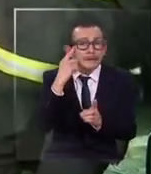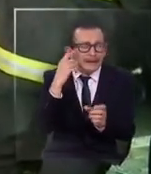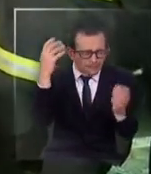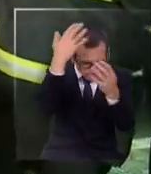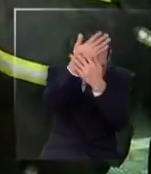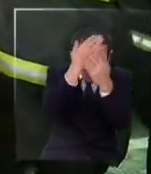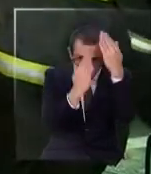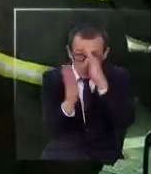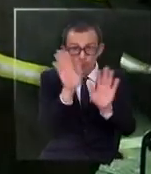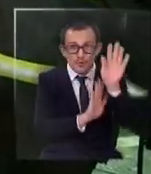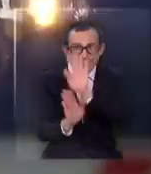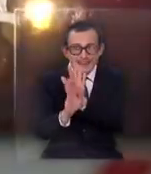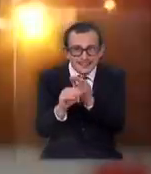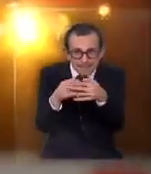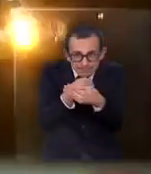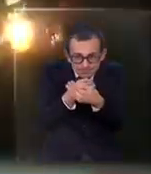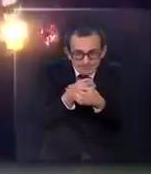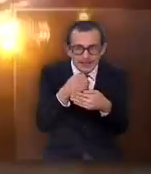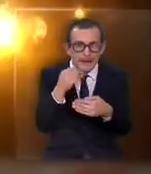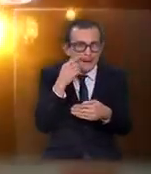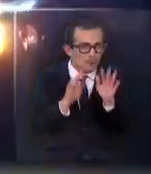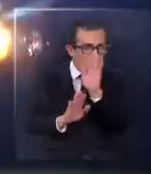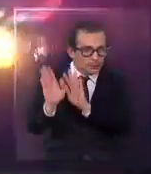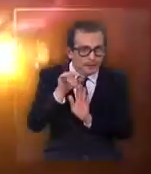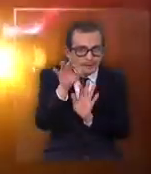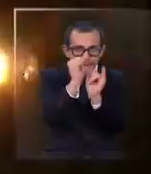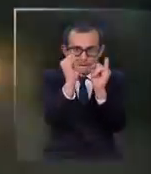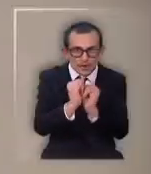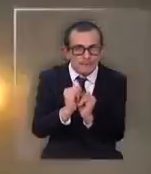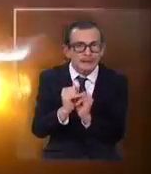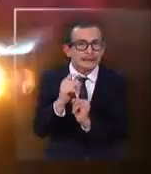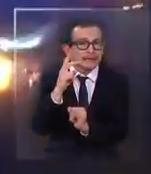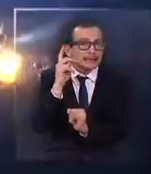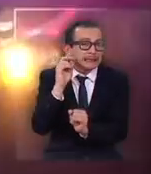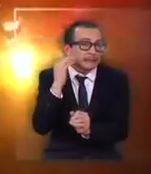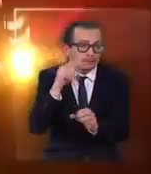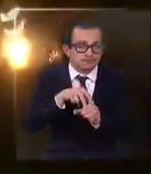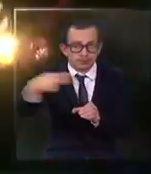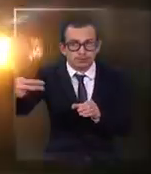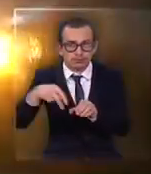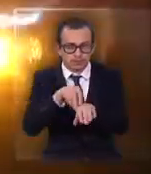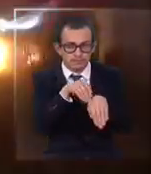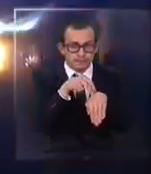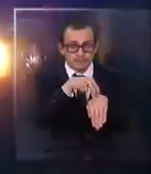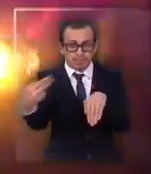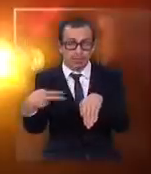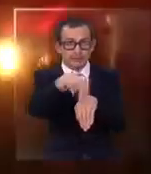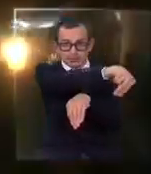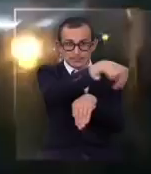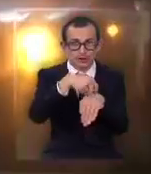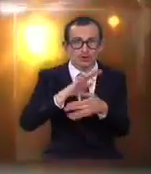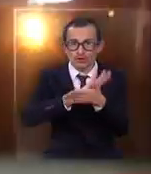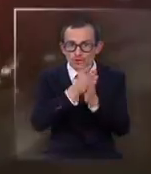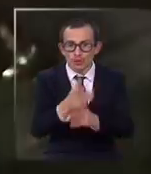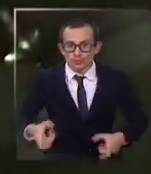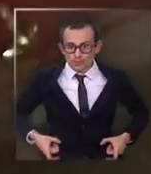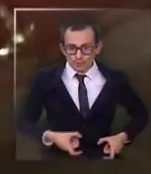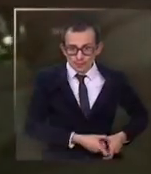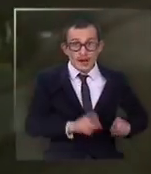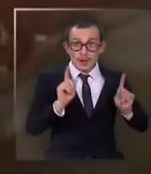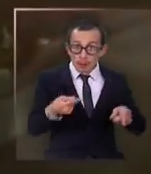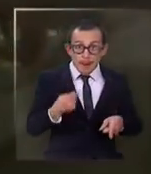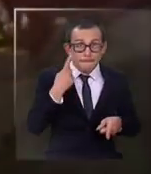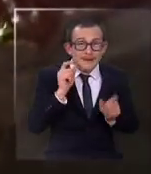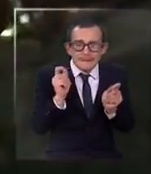cubrirse la cara, a ponerse en posición fetal para de ese modo no salir eyectados desde los asientos, toda vez que venían con sus cinturones